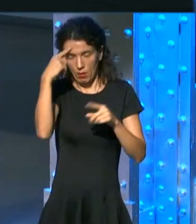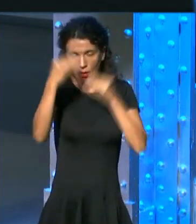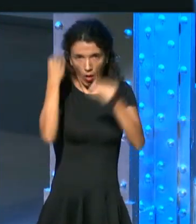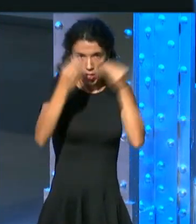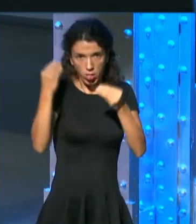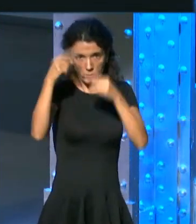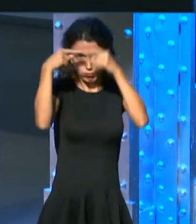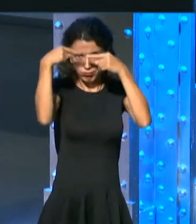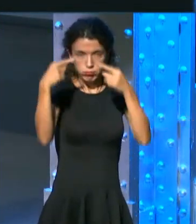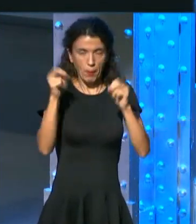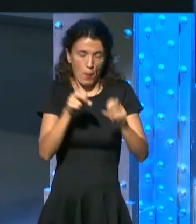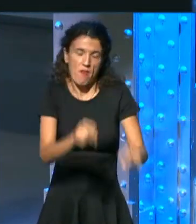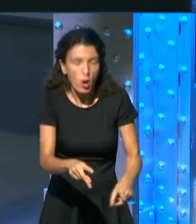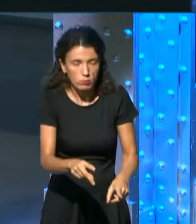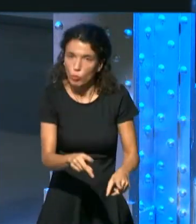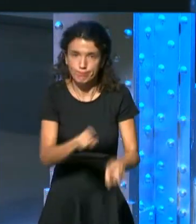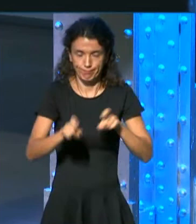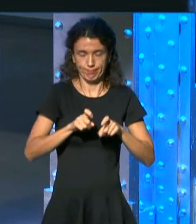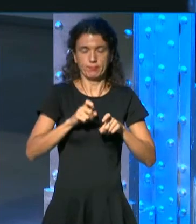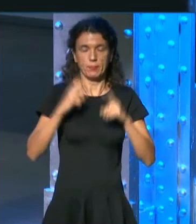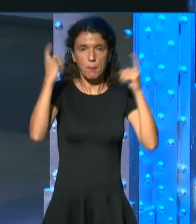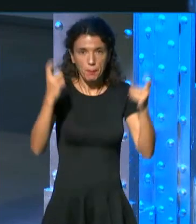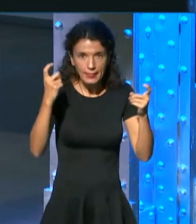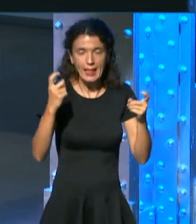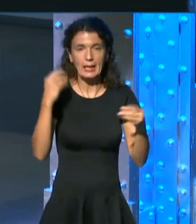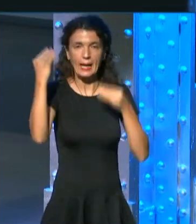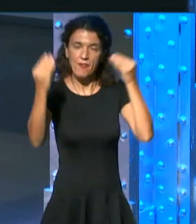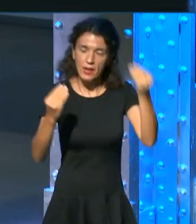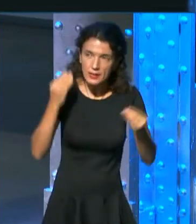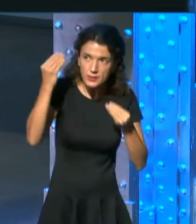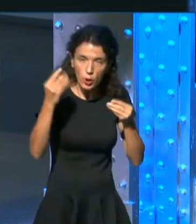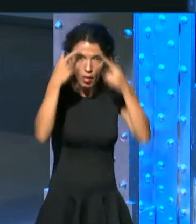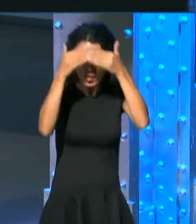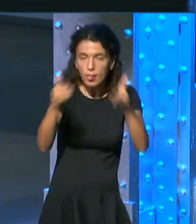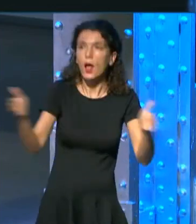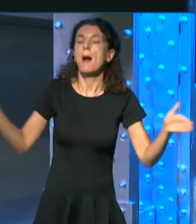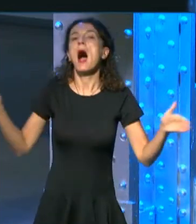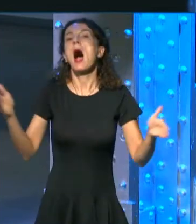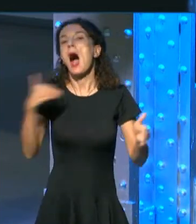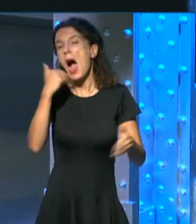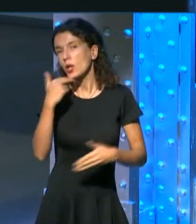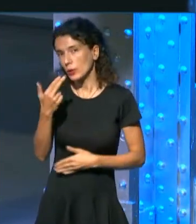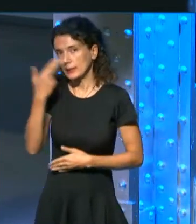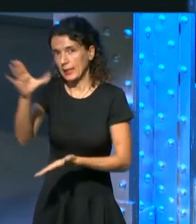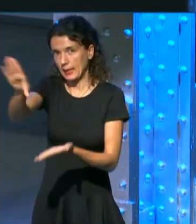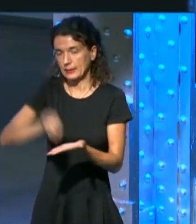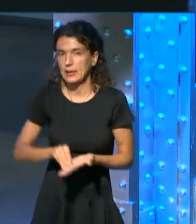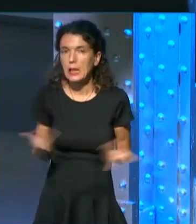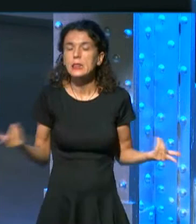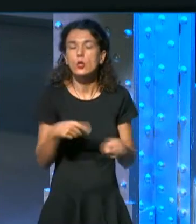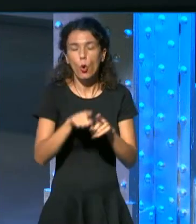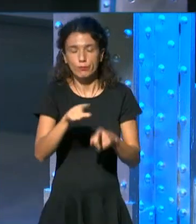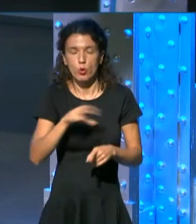ahí a reflexionar y ya empecé a ver alguna cosilla interesante. Ya no estaba en la fase de